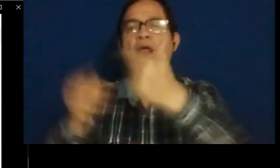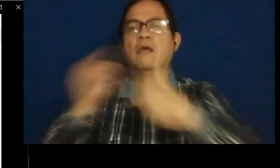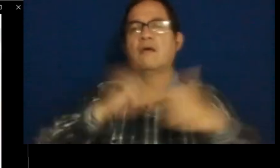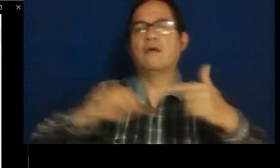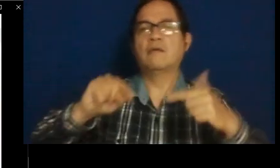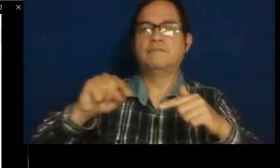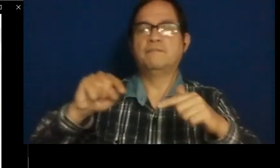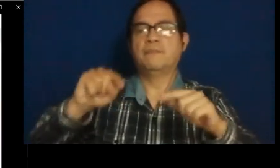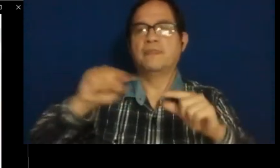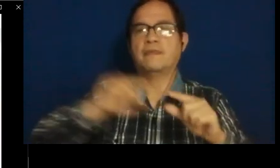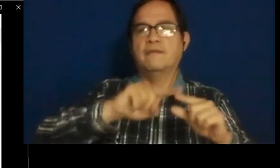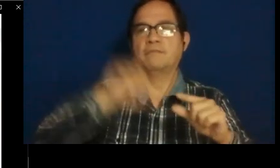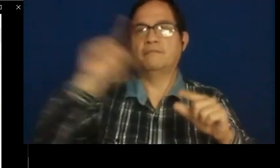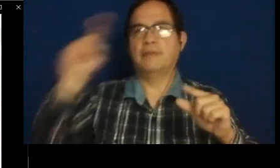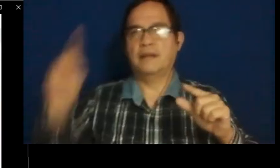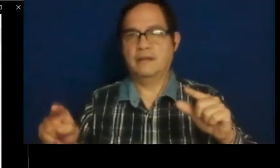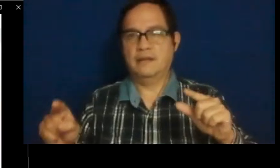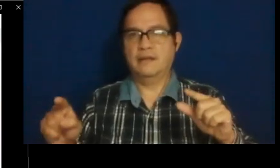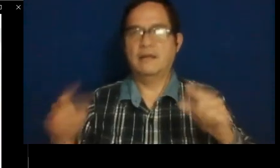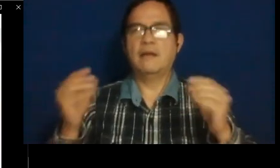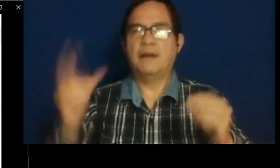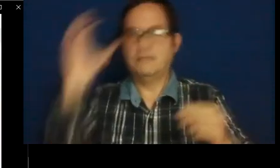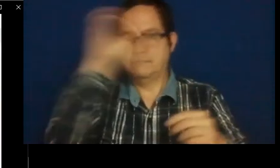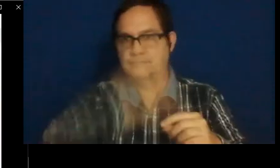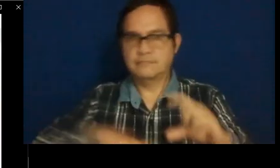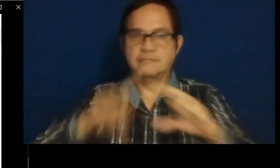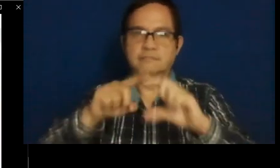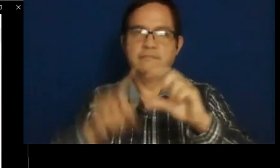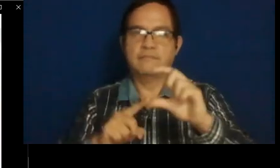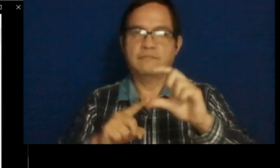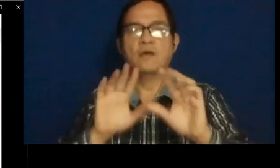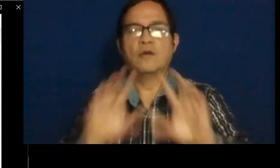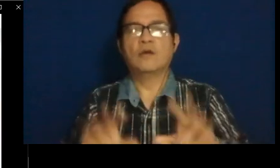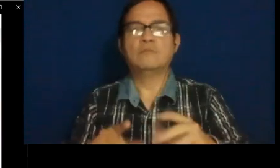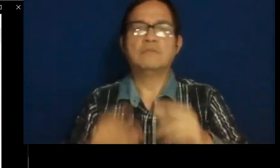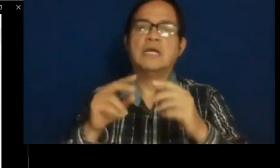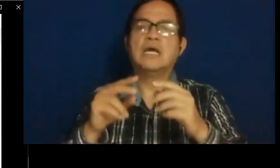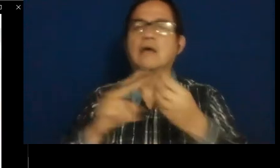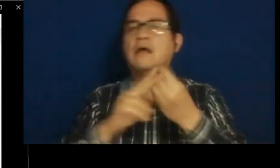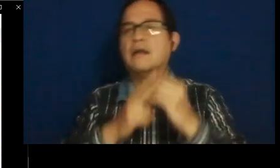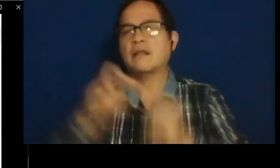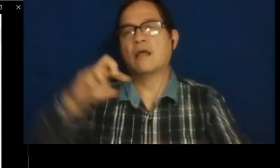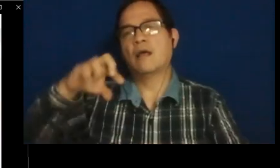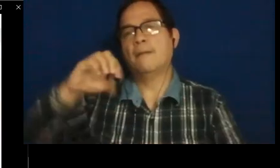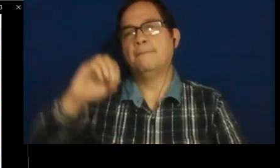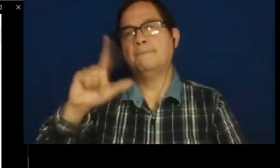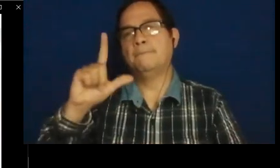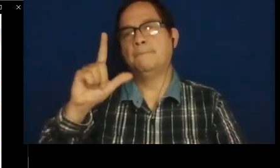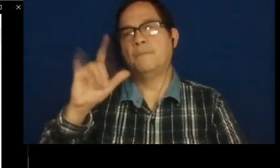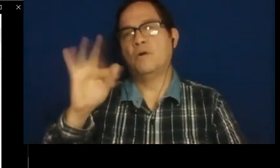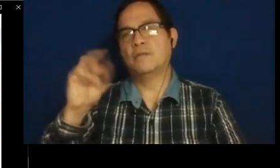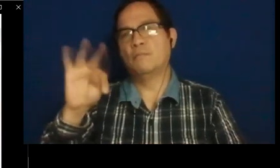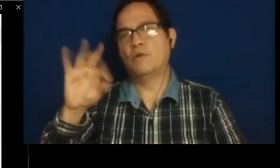se utiliza para poder encontrar la ecuación. Entonces vamos a utilizar la herramienta polinómica en una opción que se llama líneas